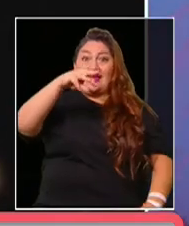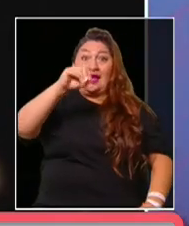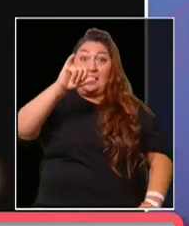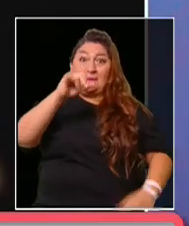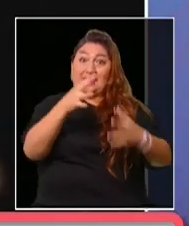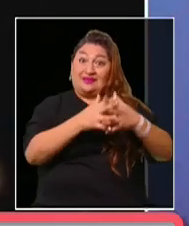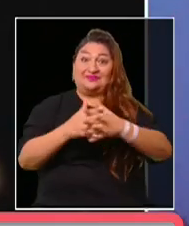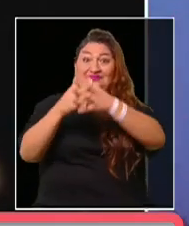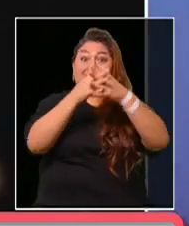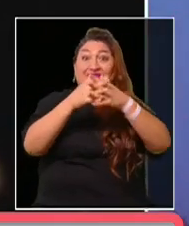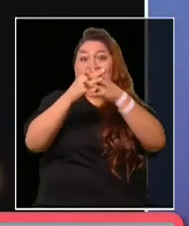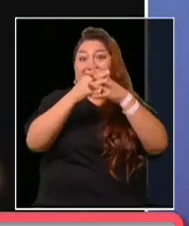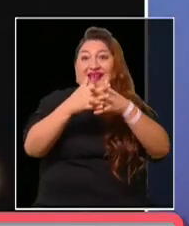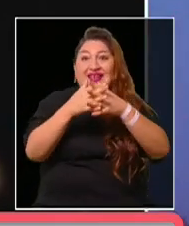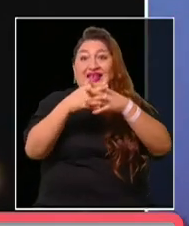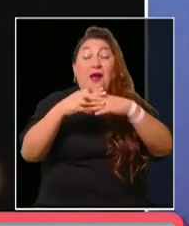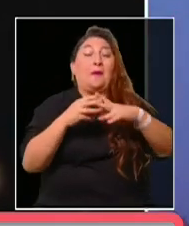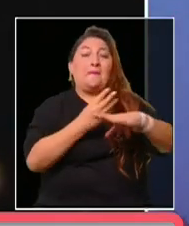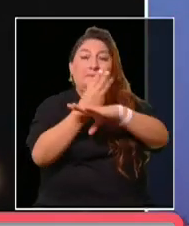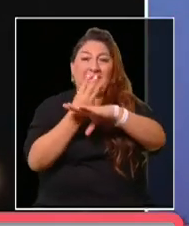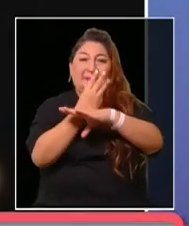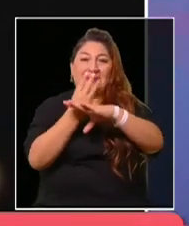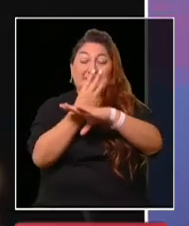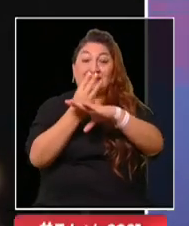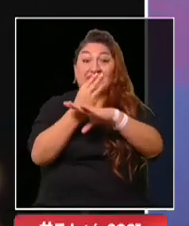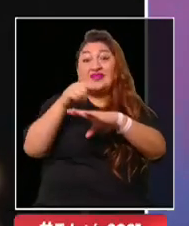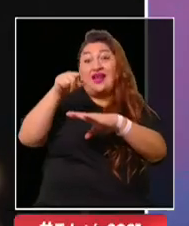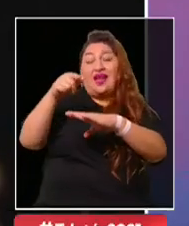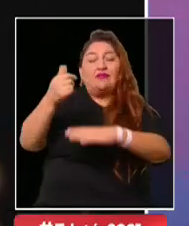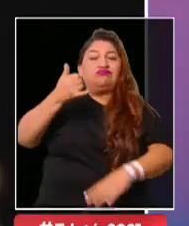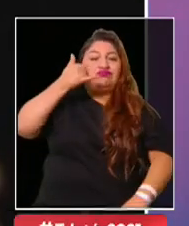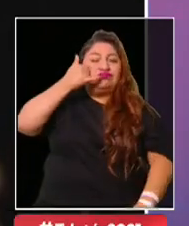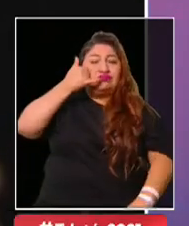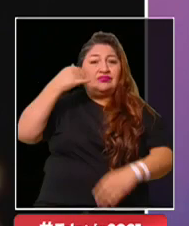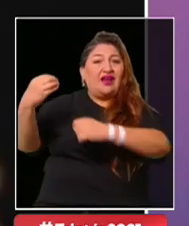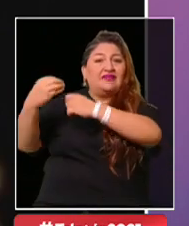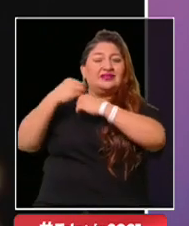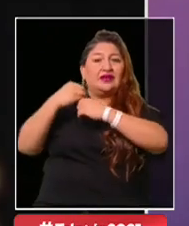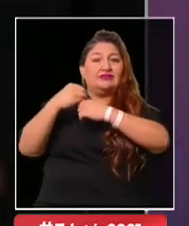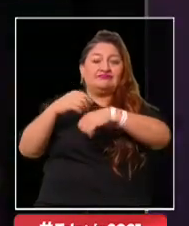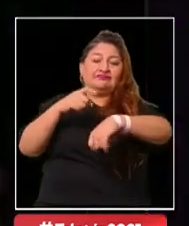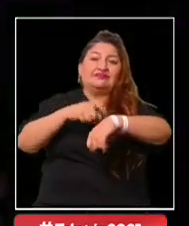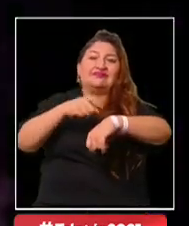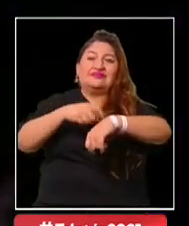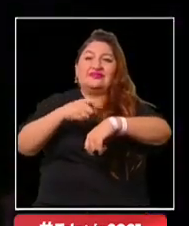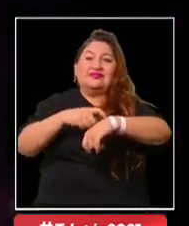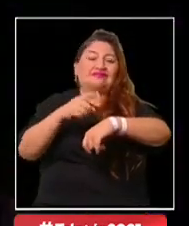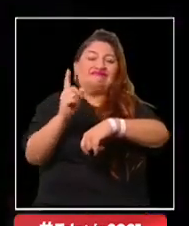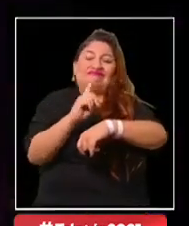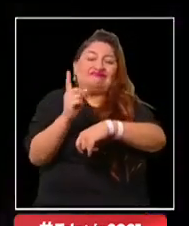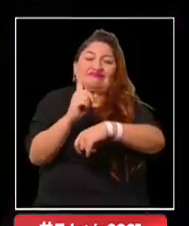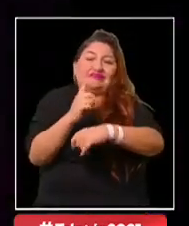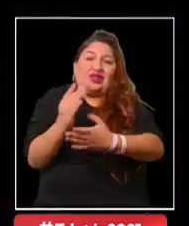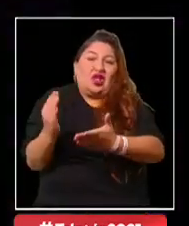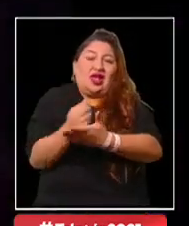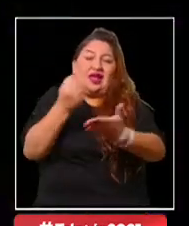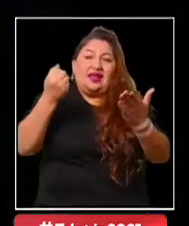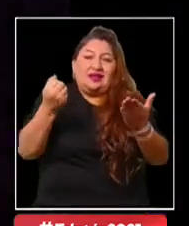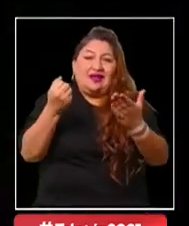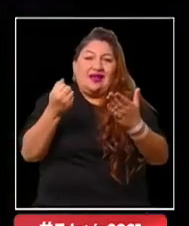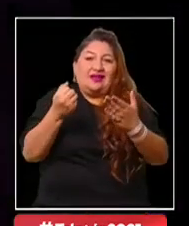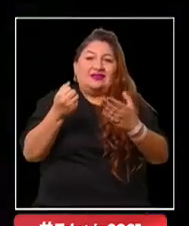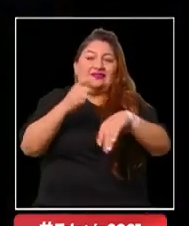de la producción del Teletón y nos dijeron que ya no valía la pena que nos subiéramos al avión porque, como